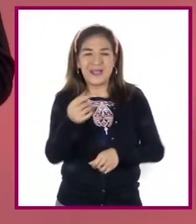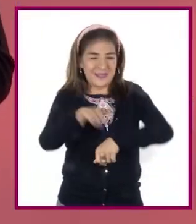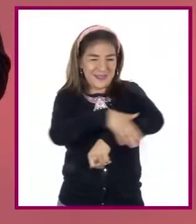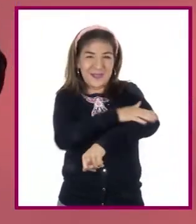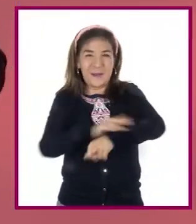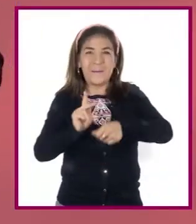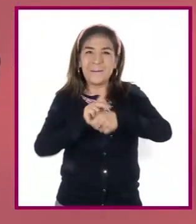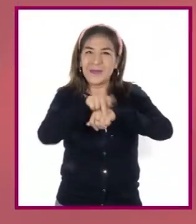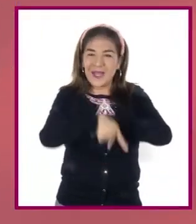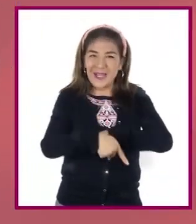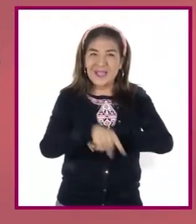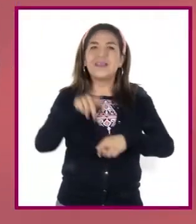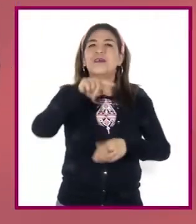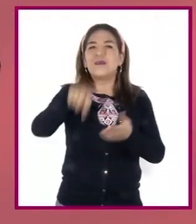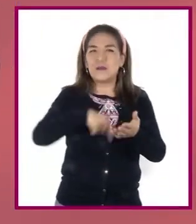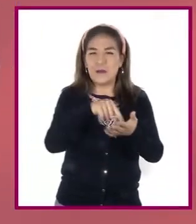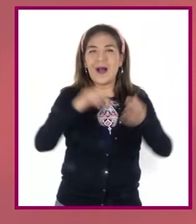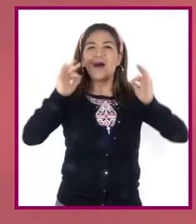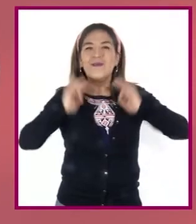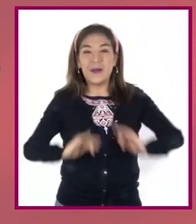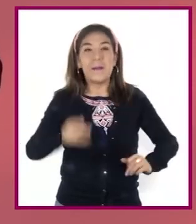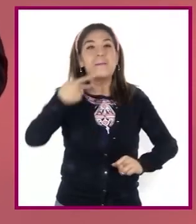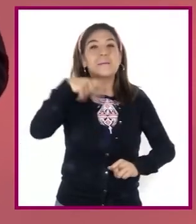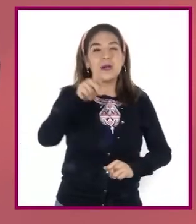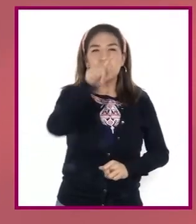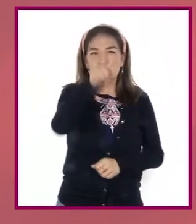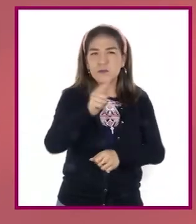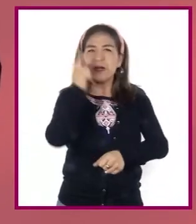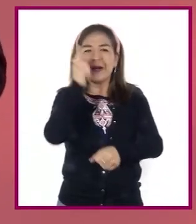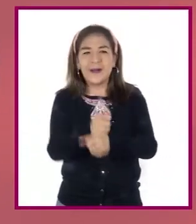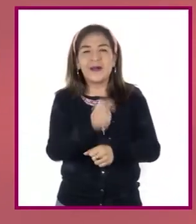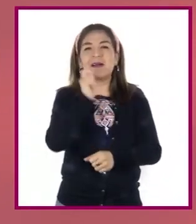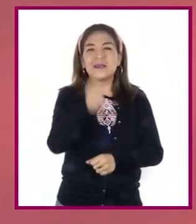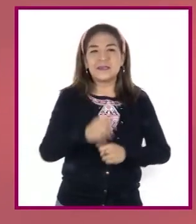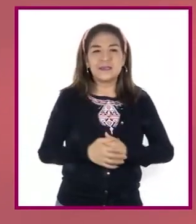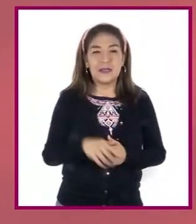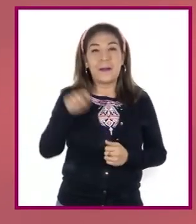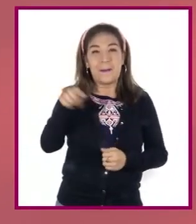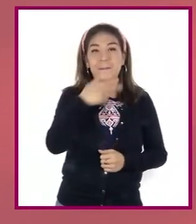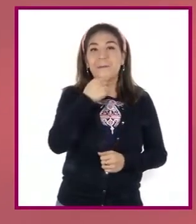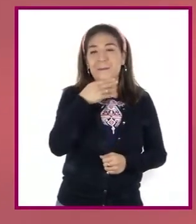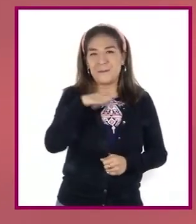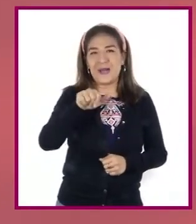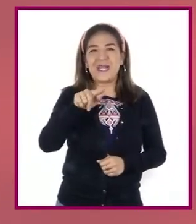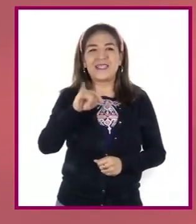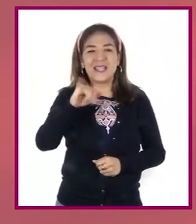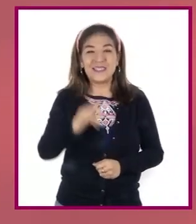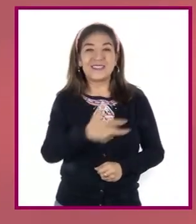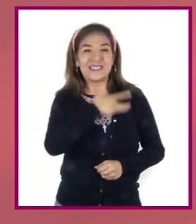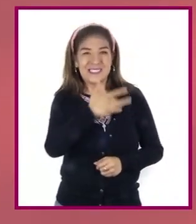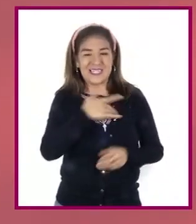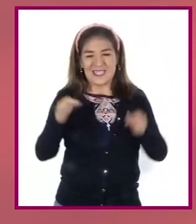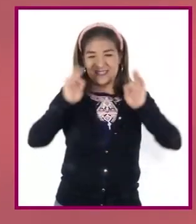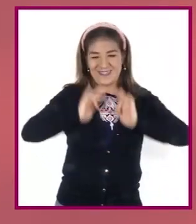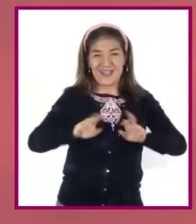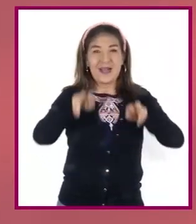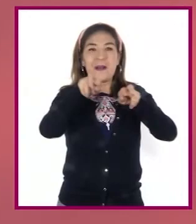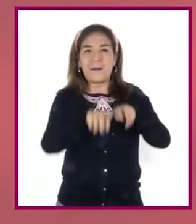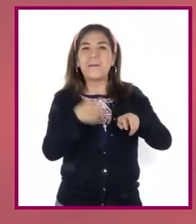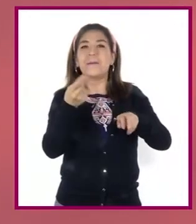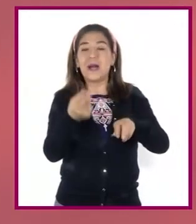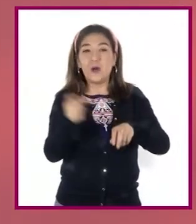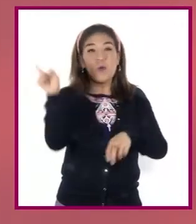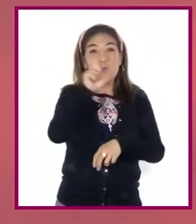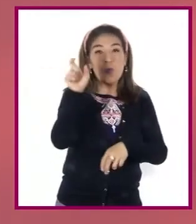paraje. Sin embargo, no sé si notaron que a pesar de que Matías se siente muy feliz y tranquilo al lado de su perra,